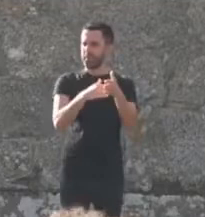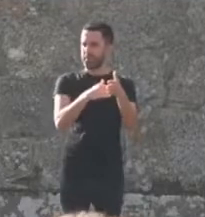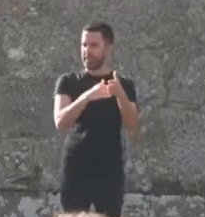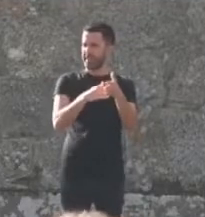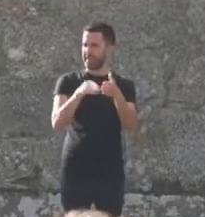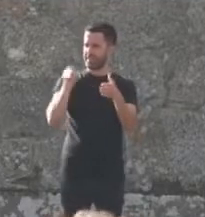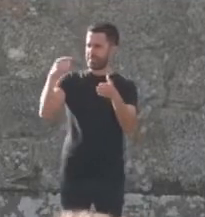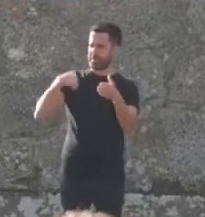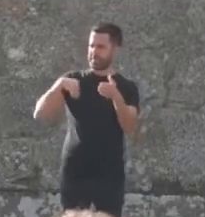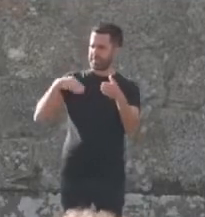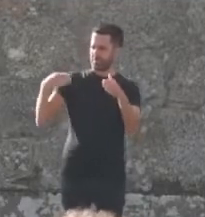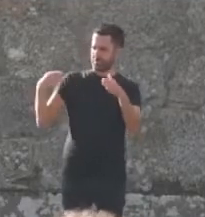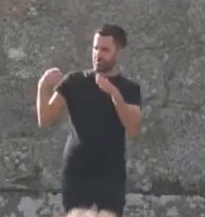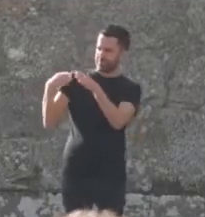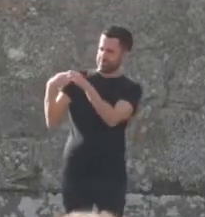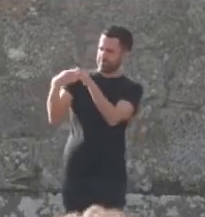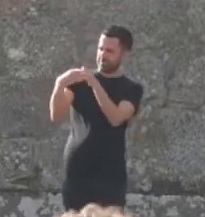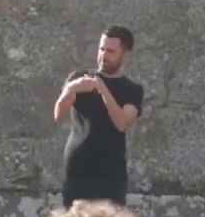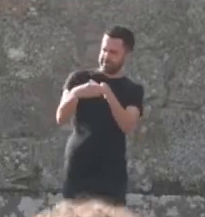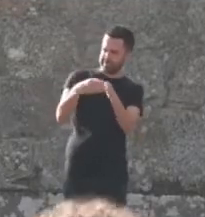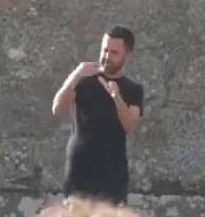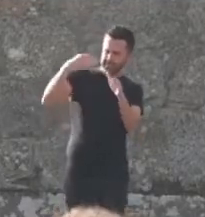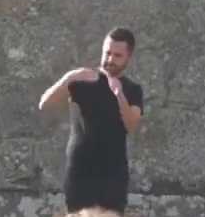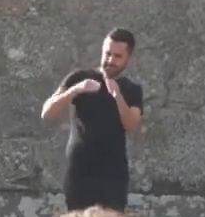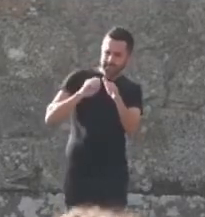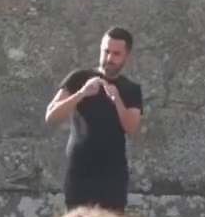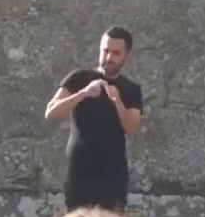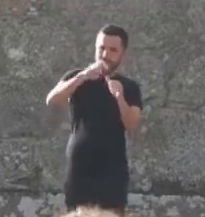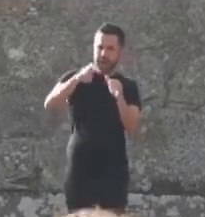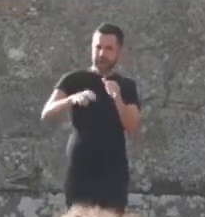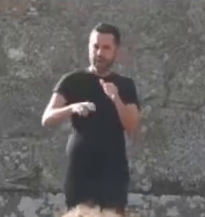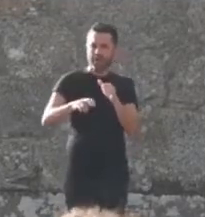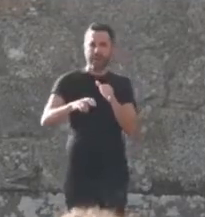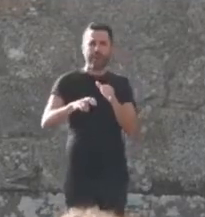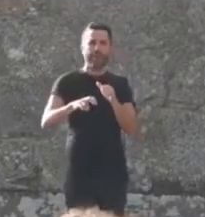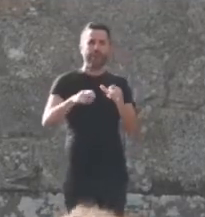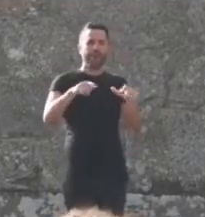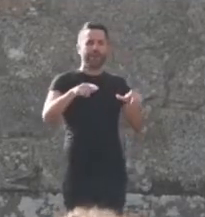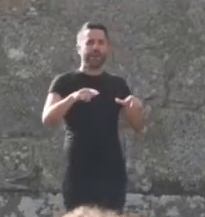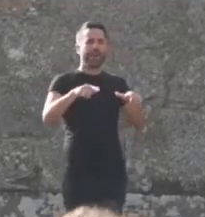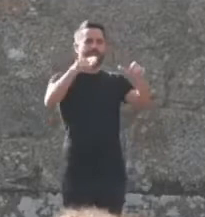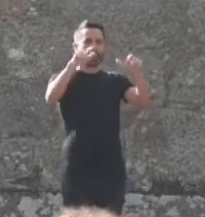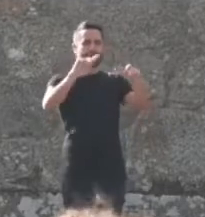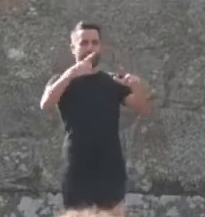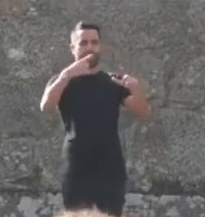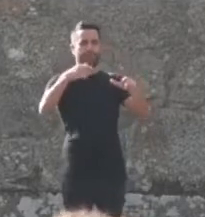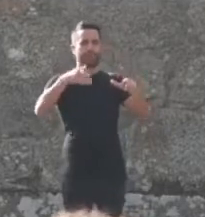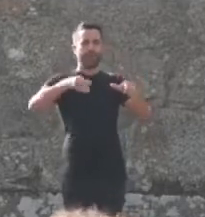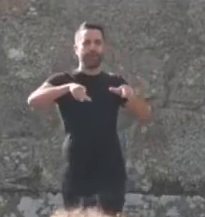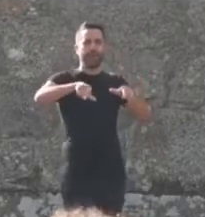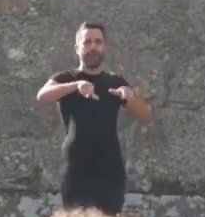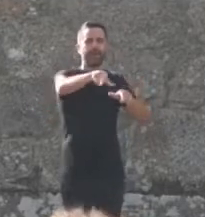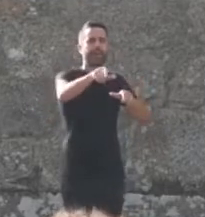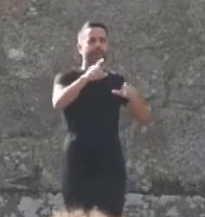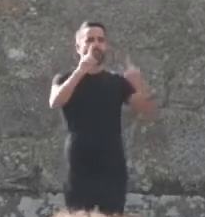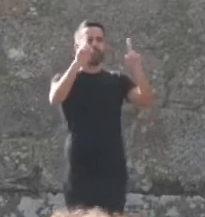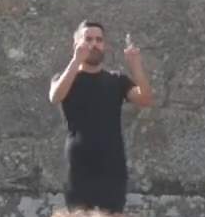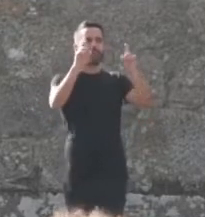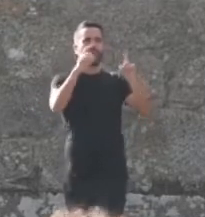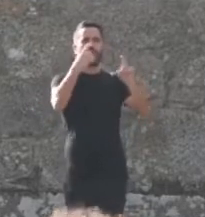nós, encontrou de frente na galería do primeiro edificio unha fotografía do seu